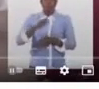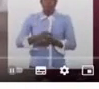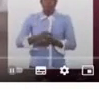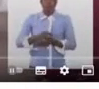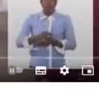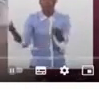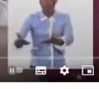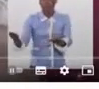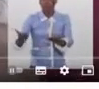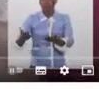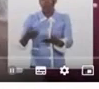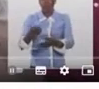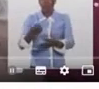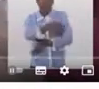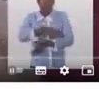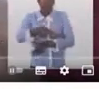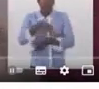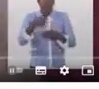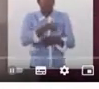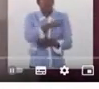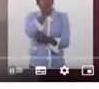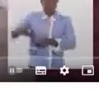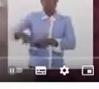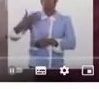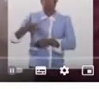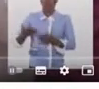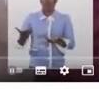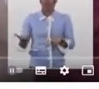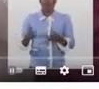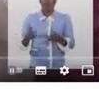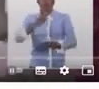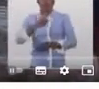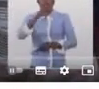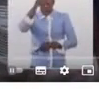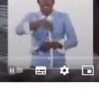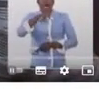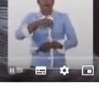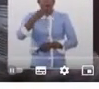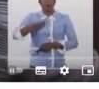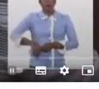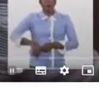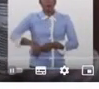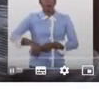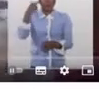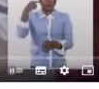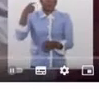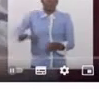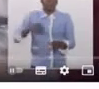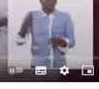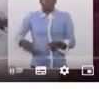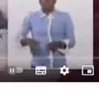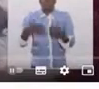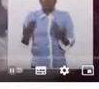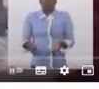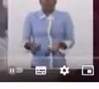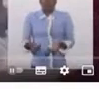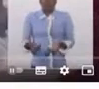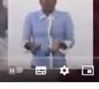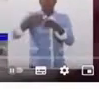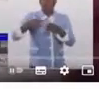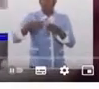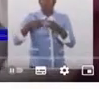a tomar a 200 pesos. Es más problema los precios, certifica los precios, cosa que no alcanza la